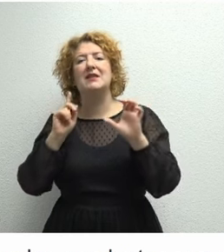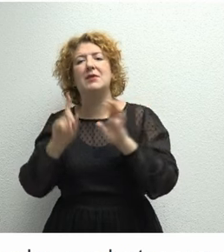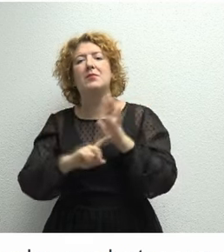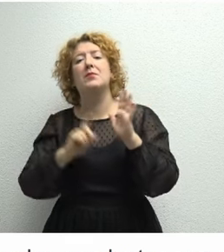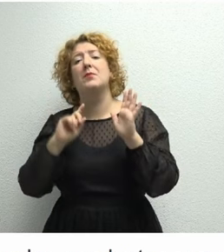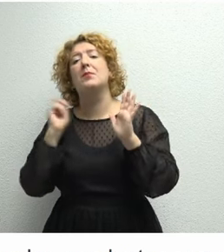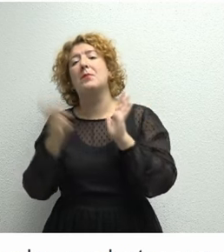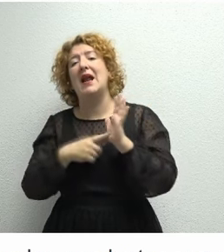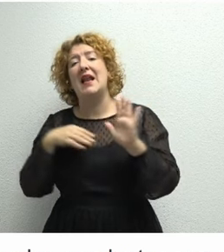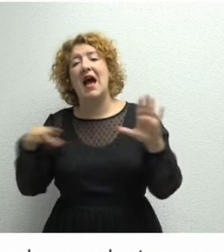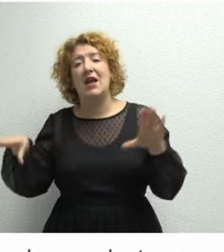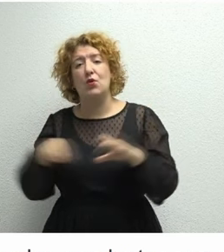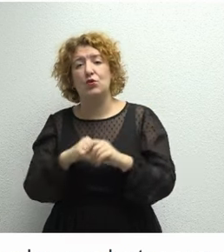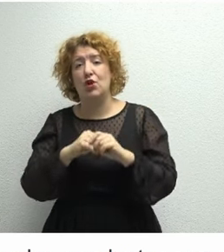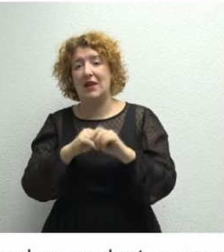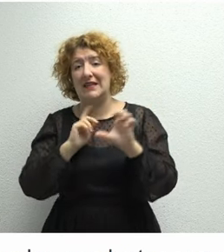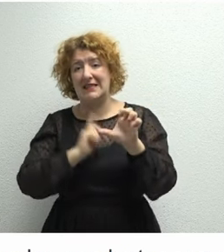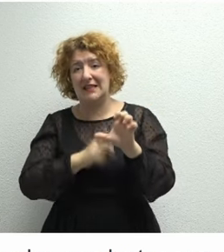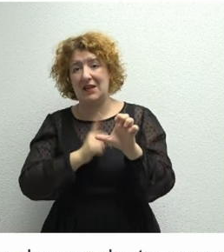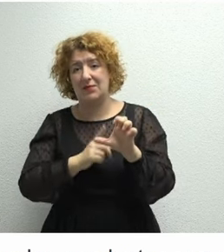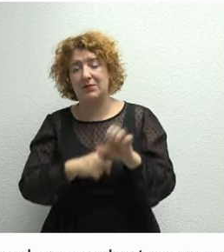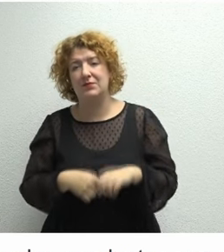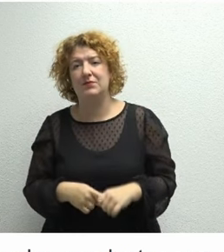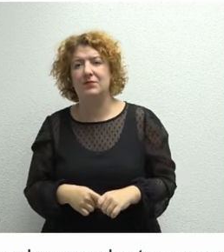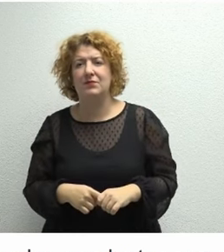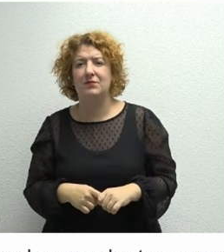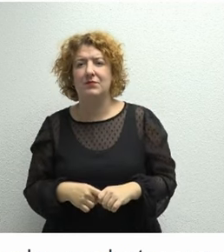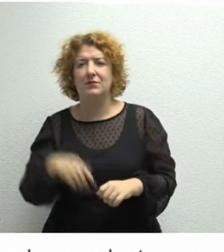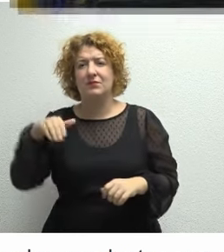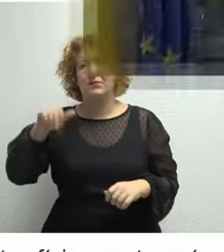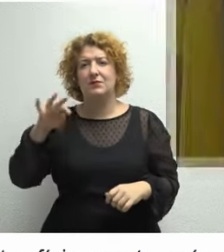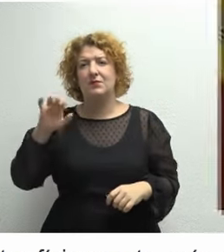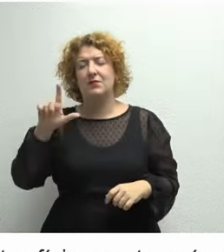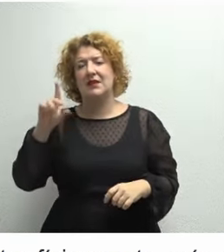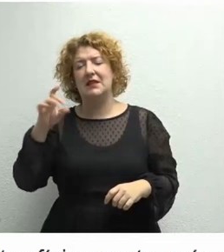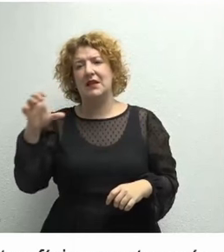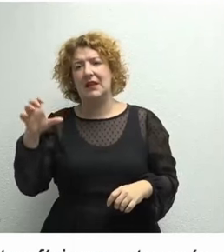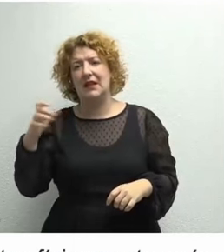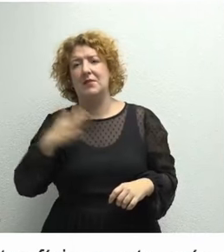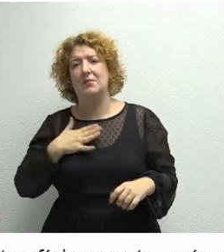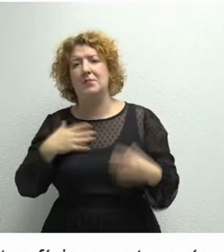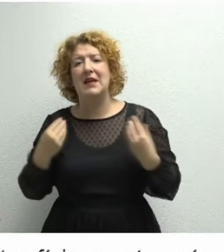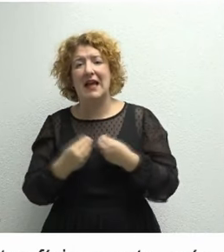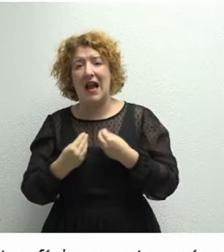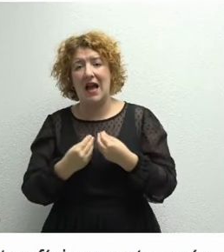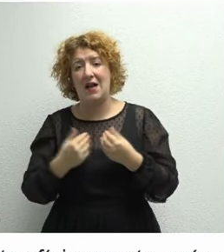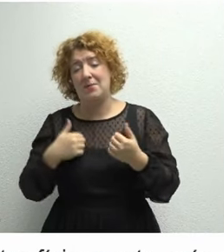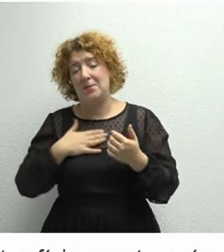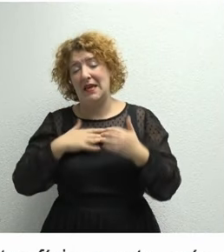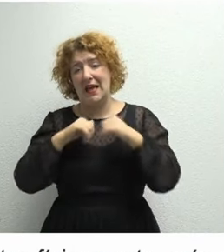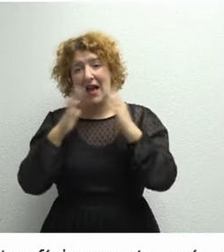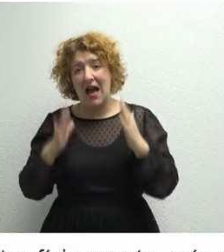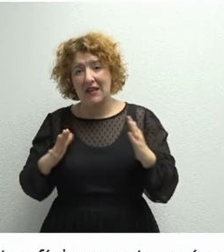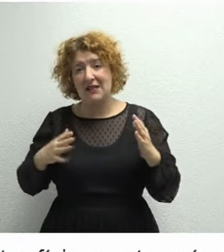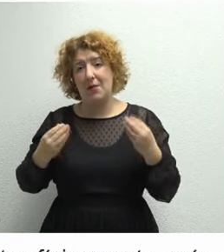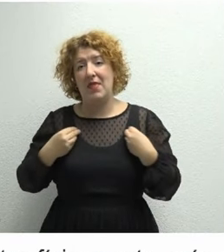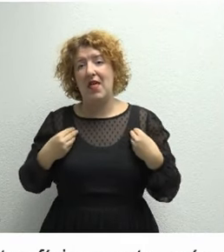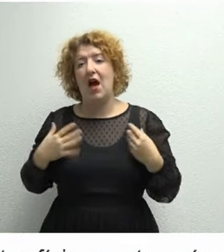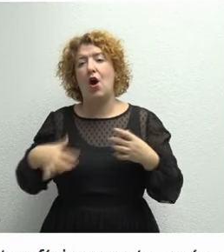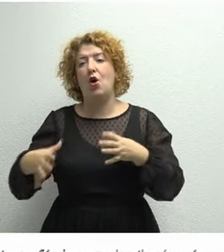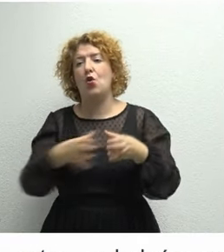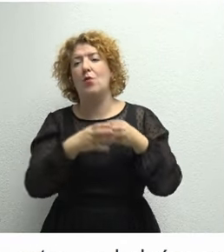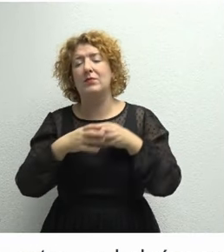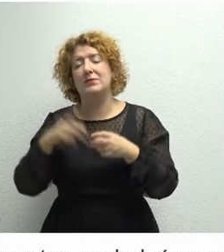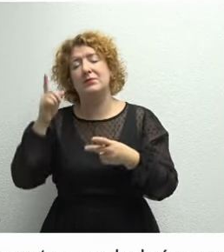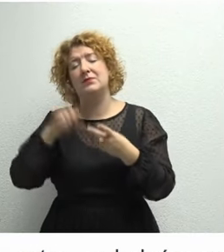inclusión extremadura están Matilde vivas que es la responsable del proyecto mi casa una vida en comunidad en la federación autonómica Carmen Vicente que es